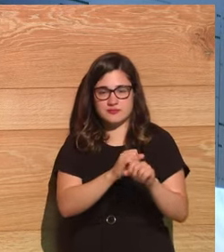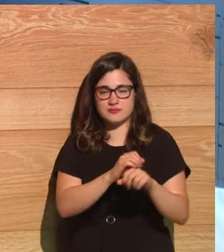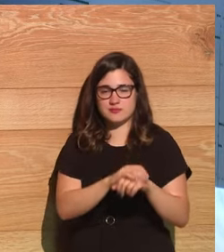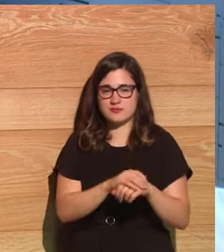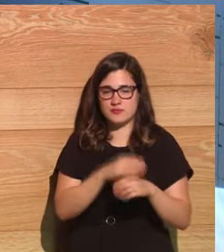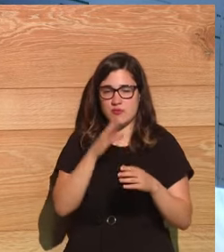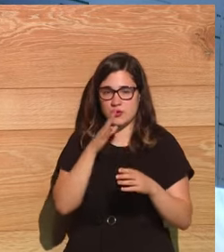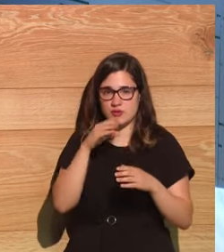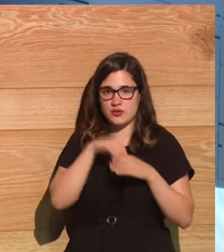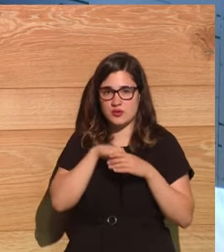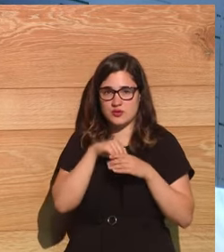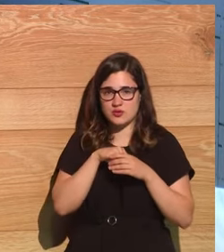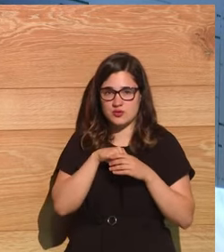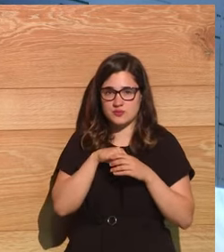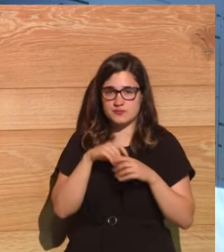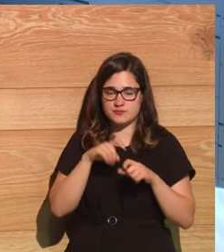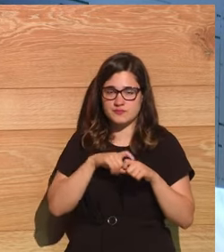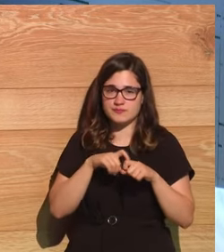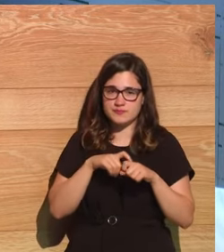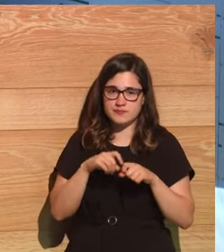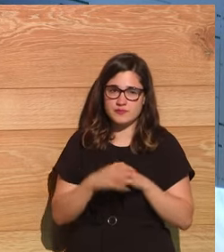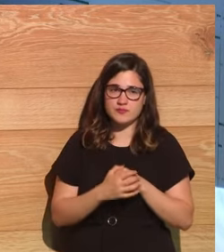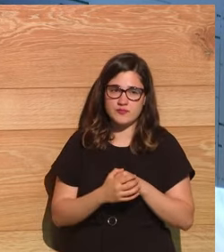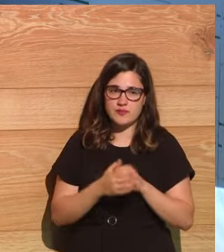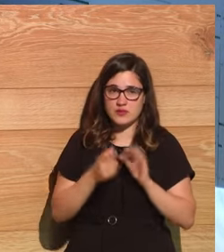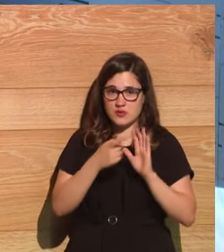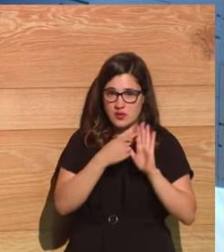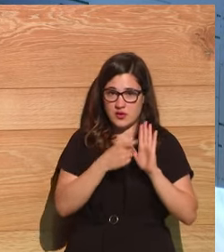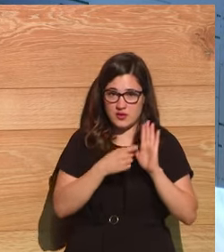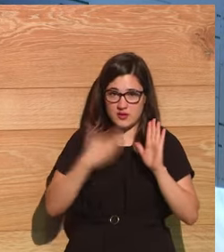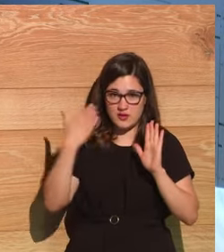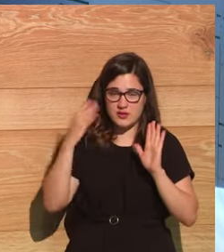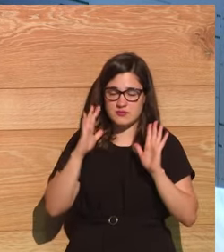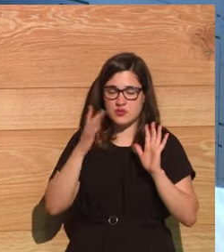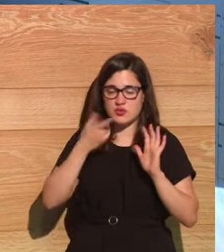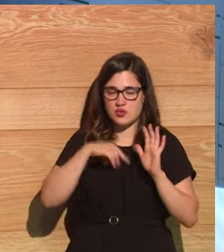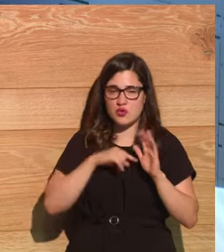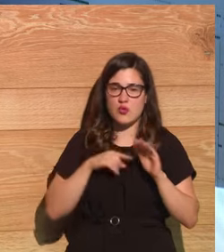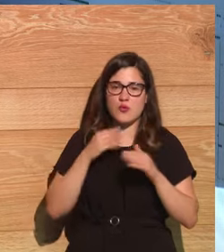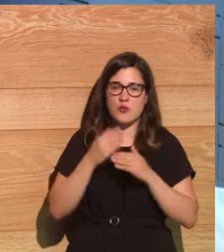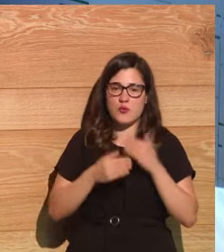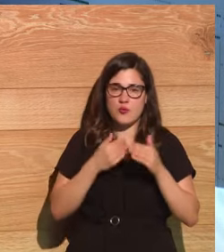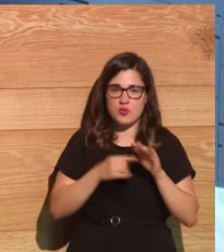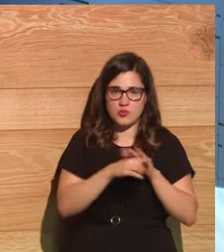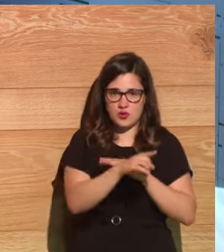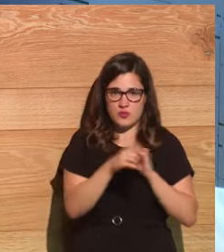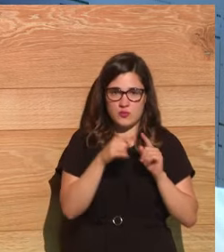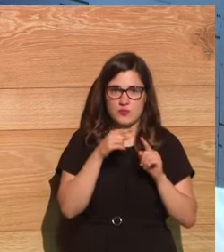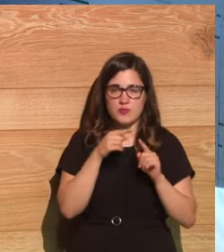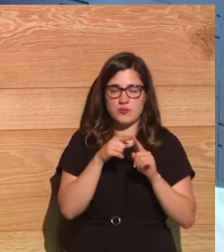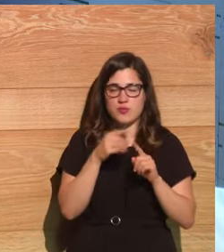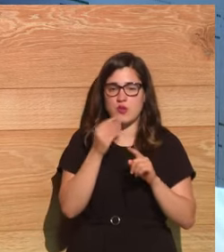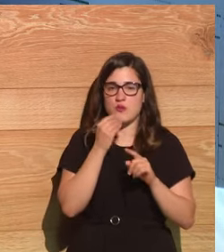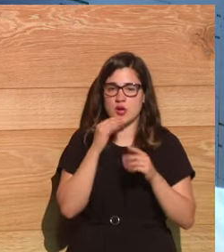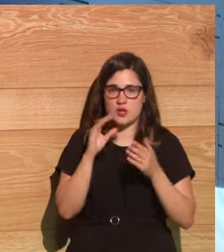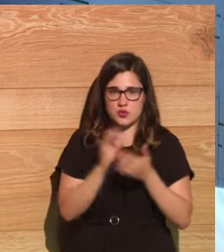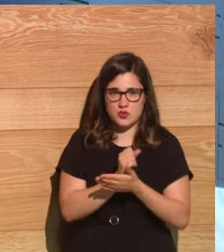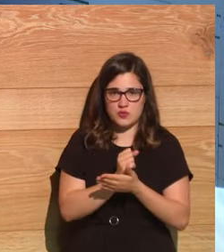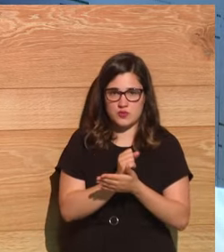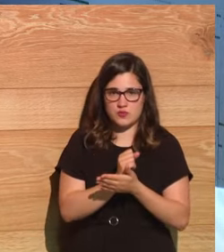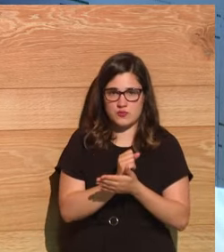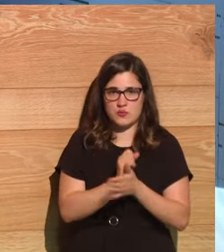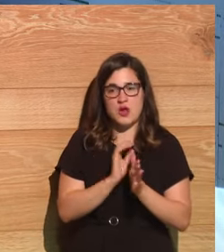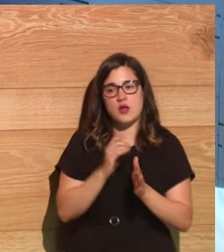está, paleodieta, sí, pero realmente hemos evolucionado para comer de todo. Eso evolutivamente. Otra cosa es que uno haga ya